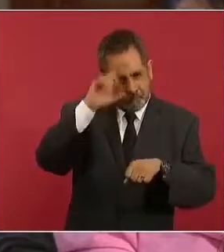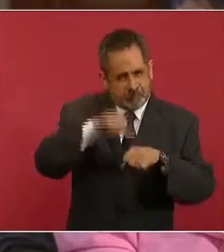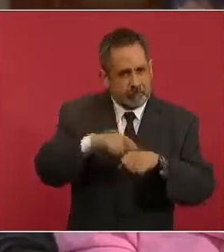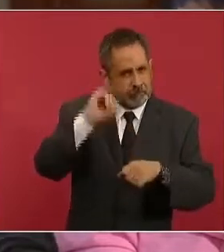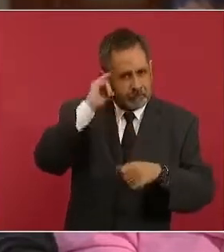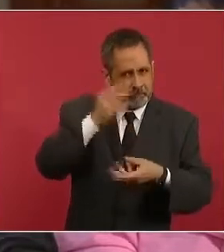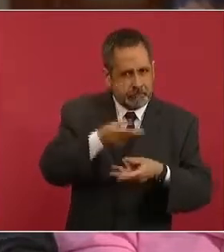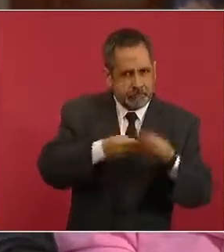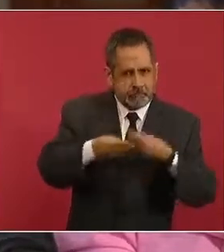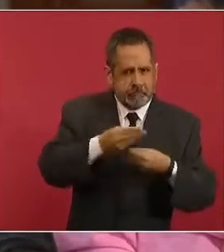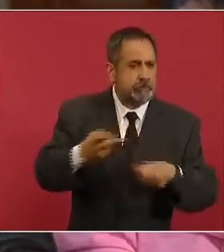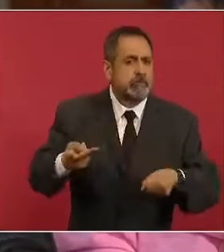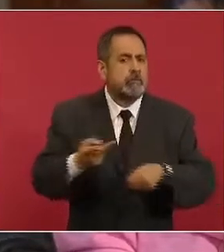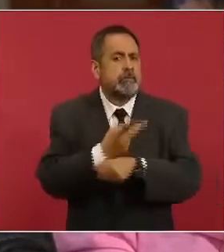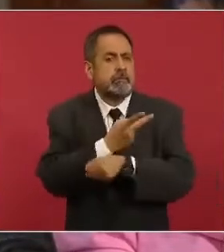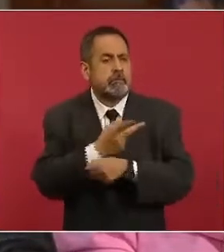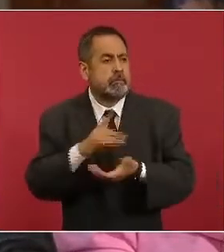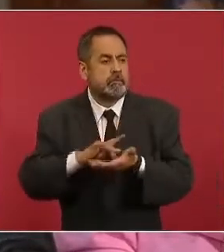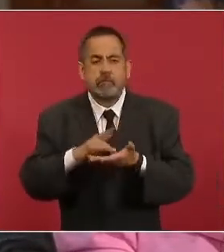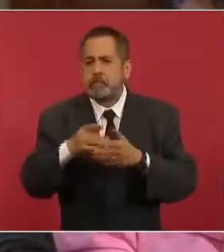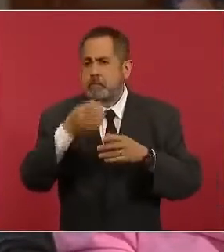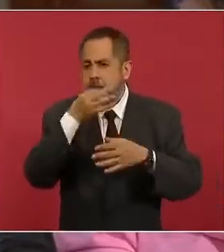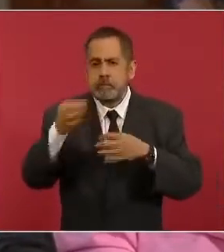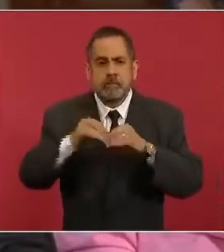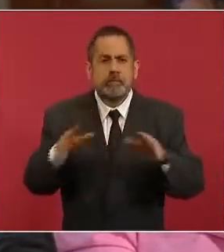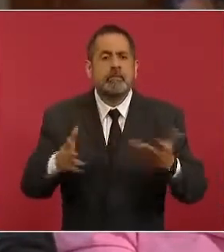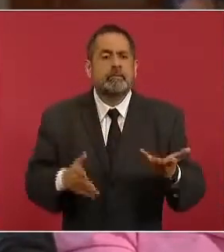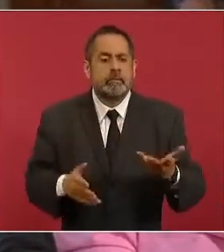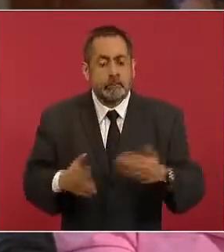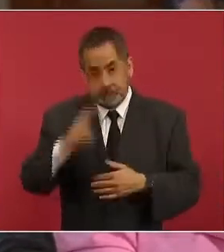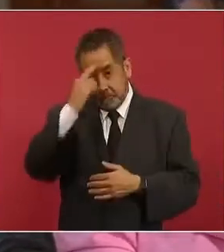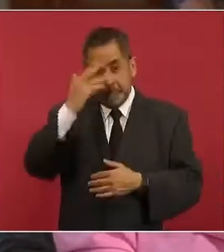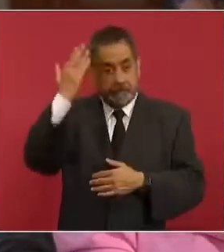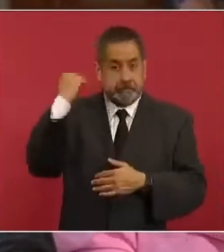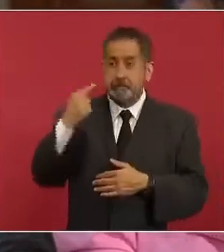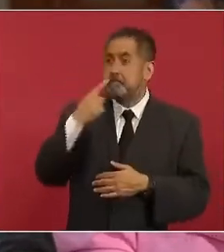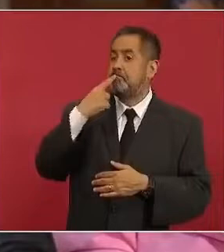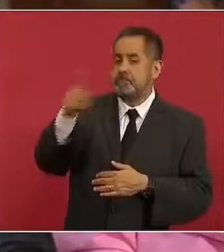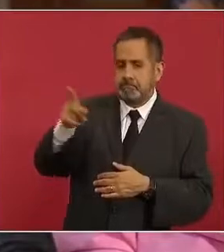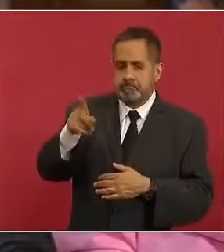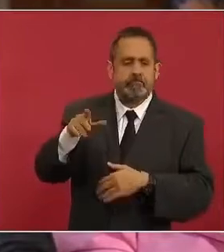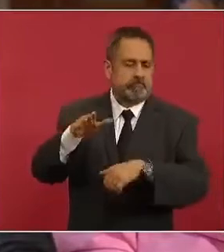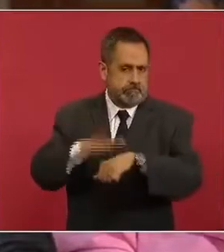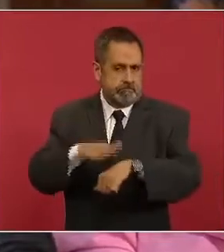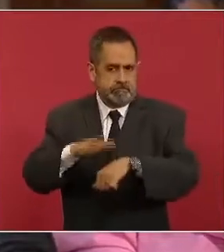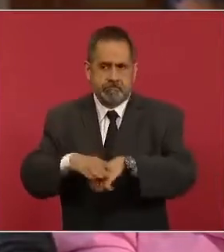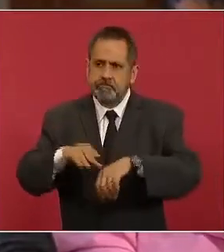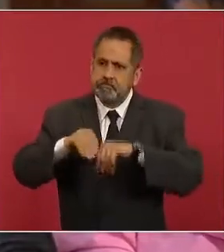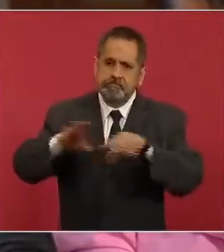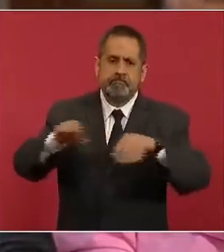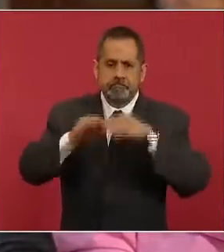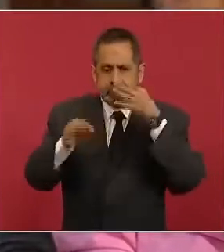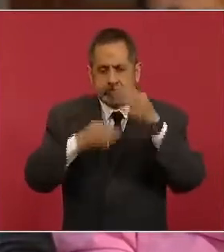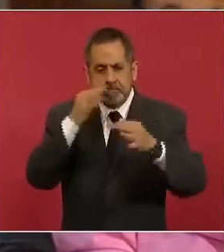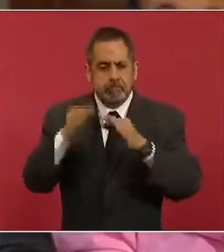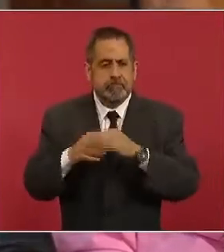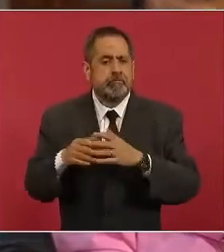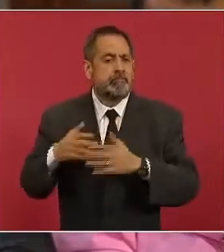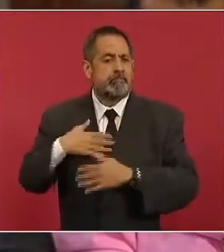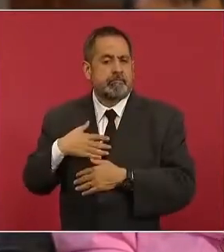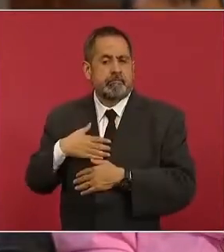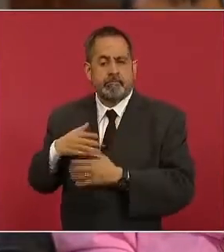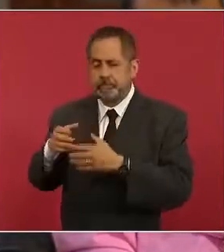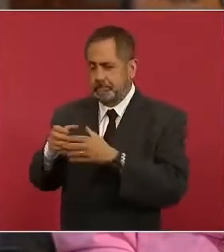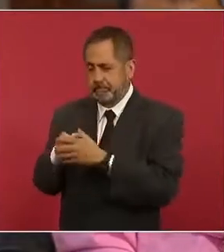Salud. Esto en respuesta a una denuncia que se hiciera a través de estos medios, Esfera Noticias